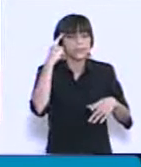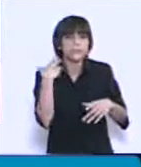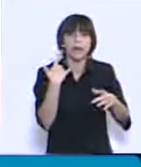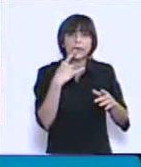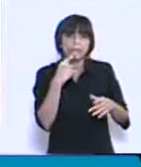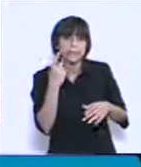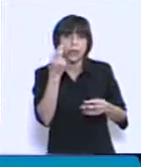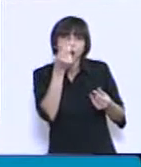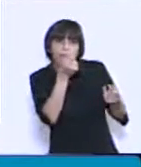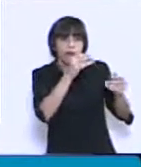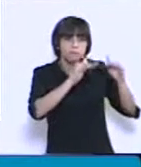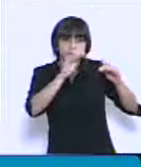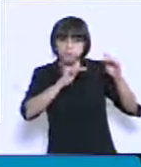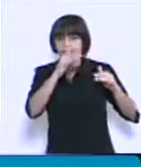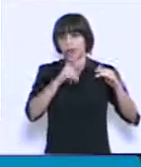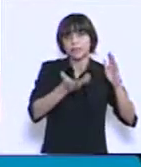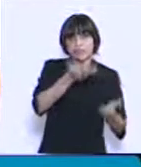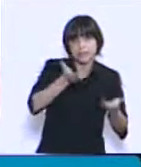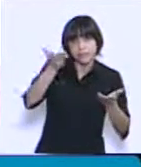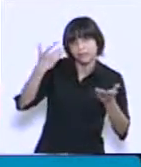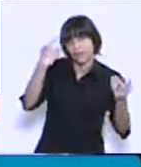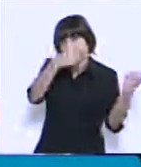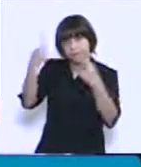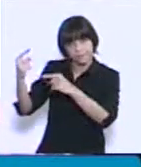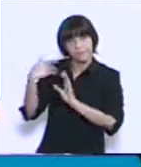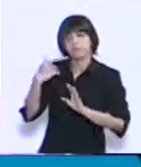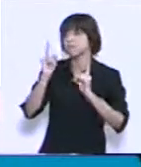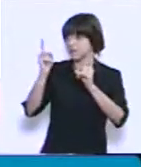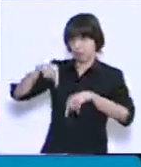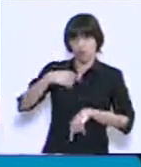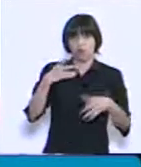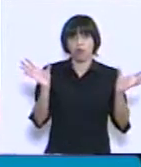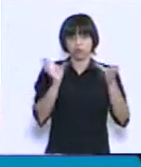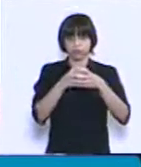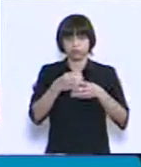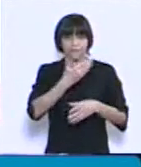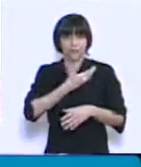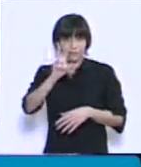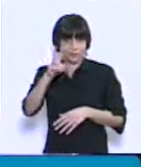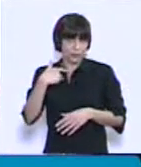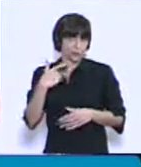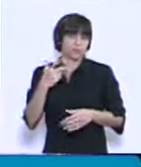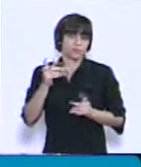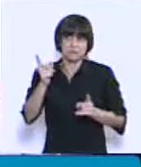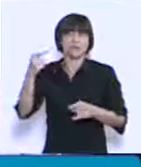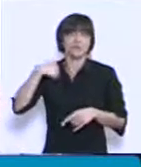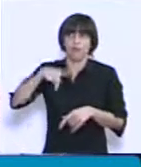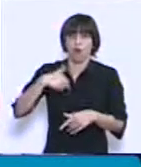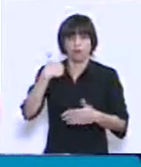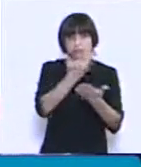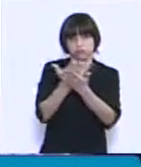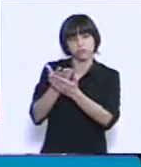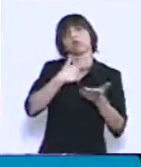analizando exclusivamente la movilidad tal cual lo plantea hoy el del oficialismo. Así tenemos proyectos de los diputados Negri, D'Agostino,